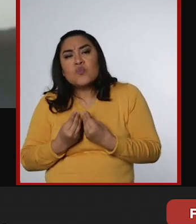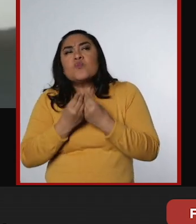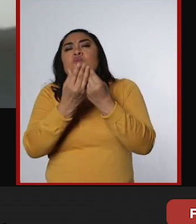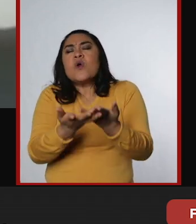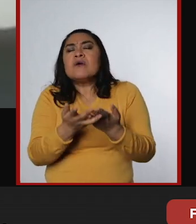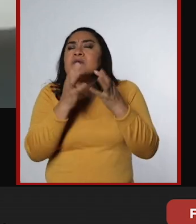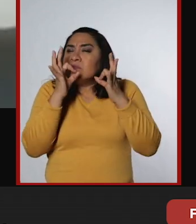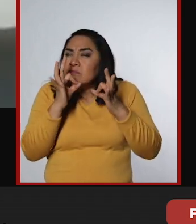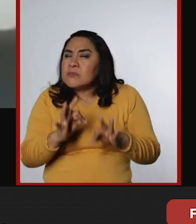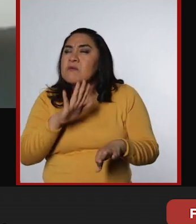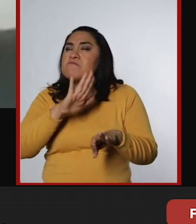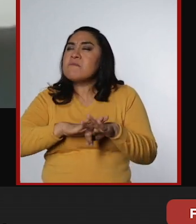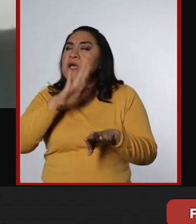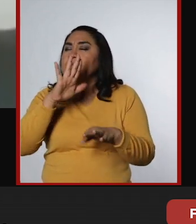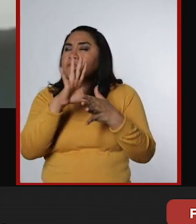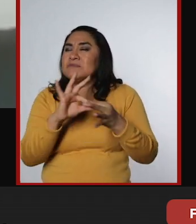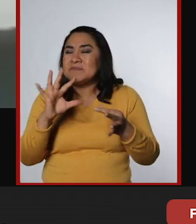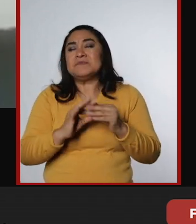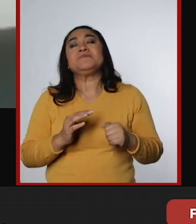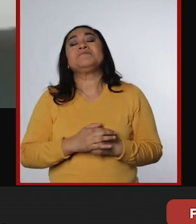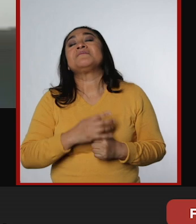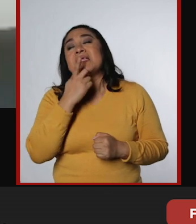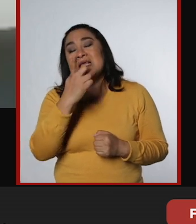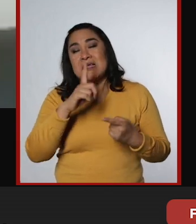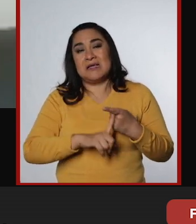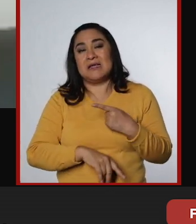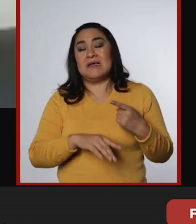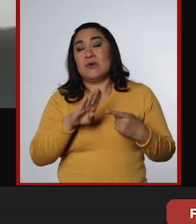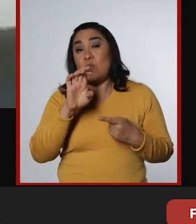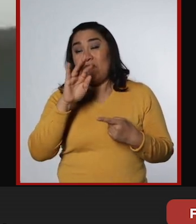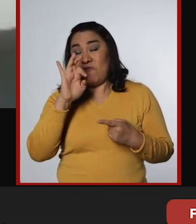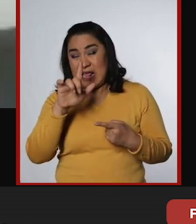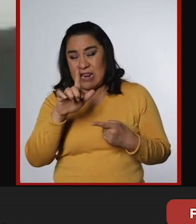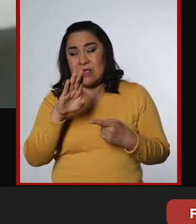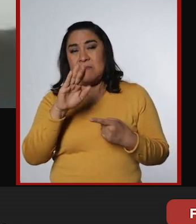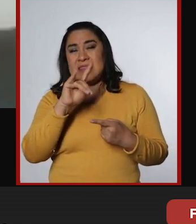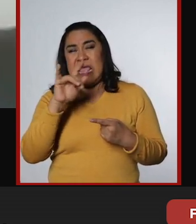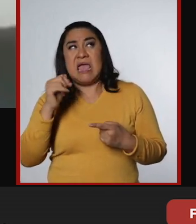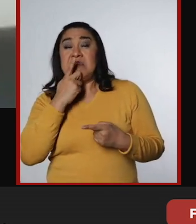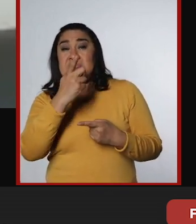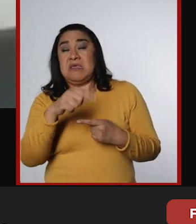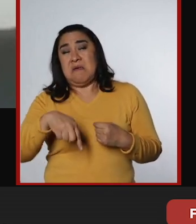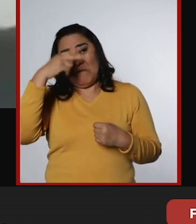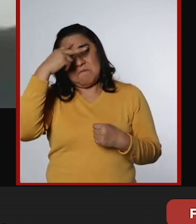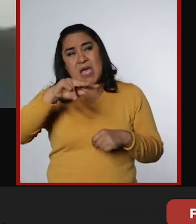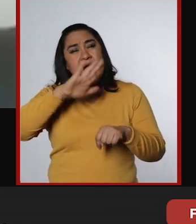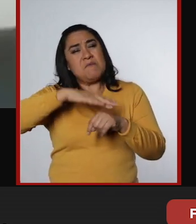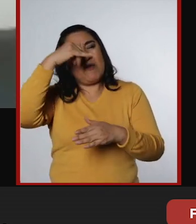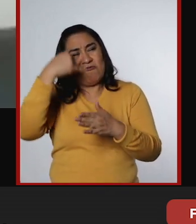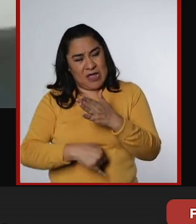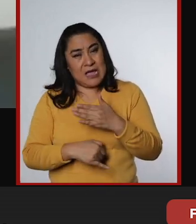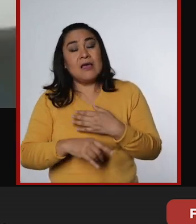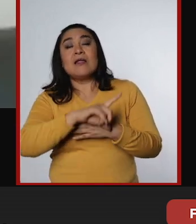raíces profundas que tiene. Mucha gente habla de Bonfil Batalla y dice, Bonfil Batalla dijo del México profundo, pero a la hora que tenemos